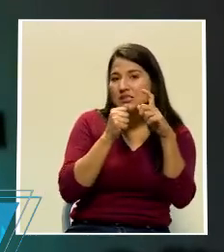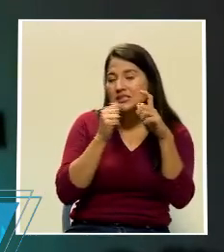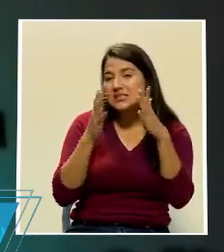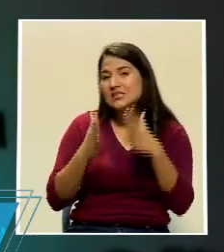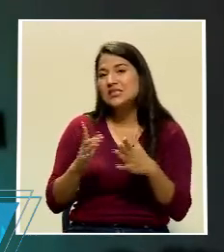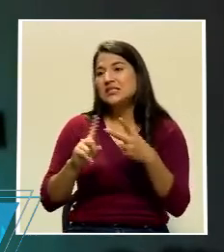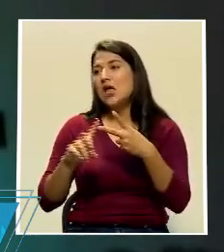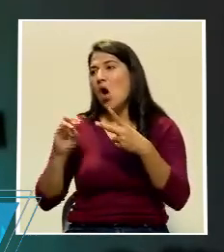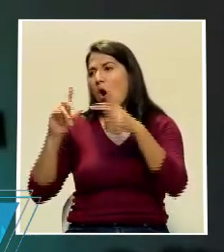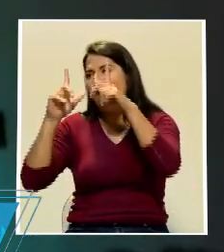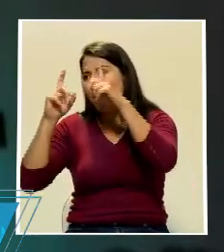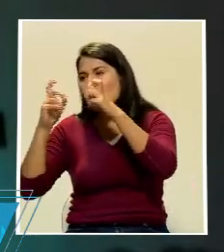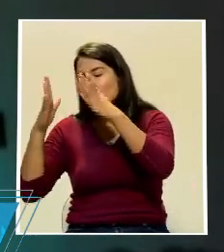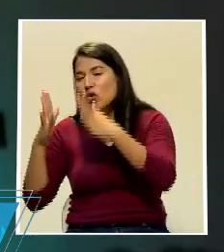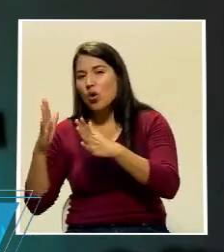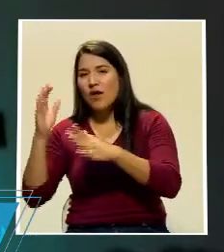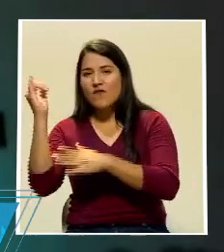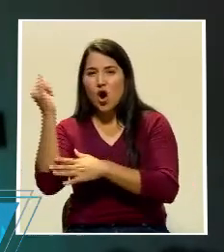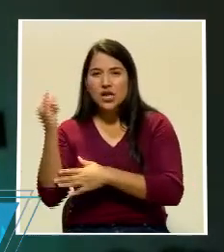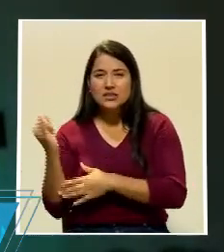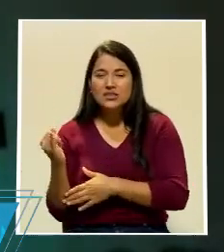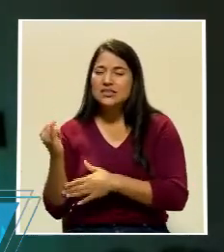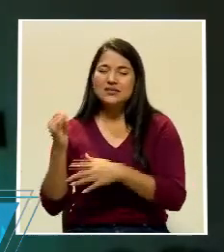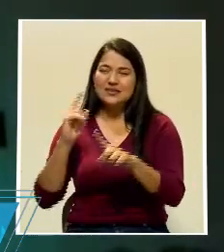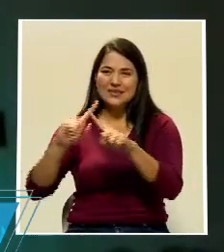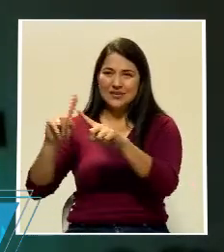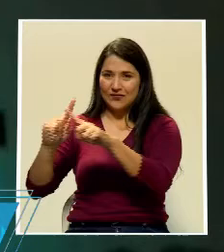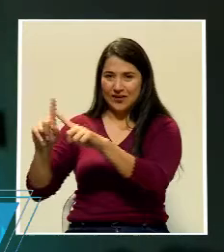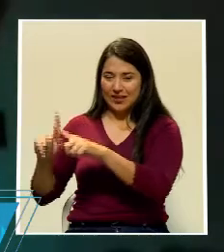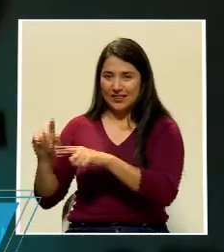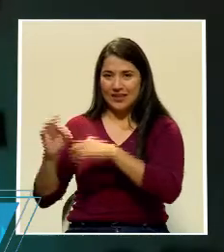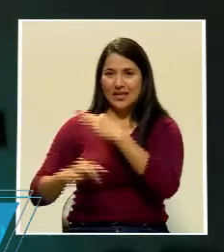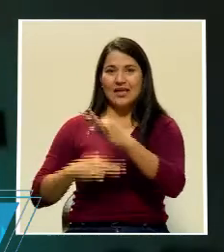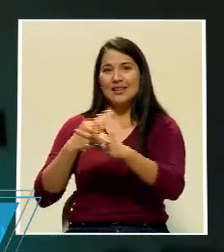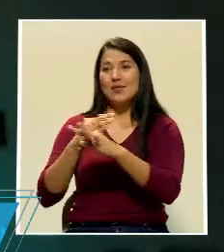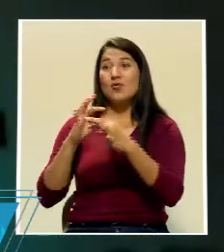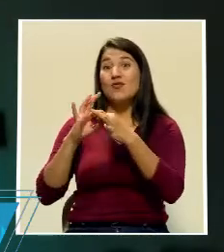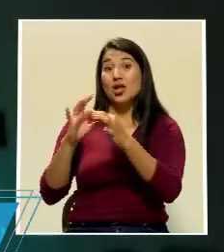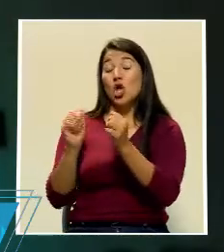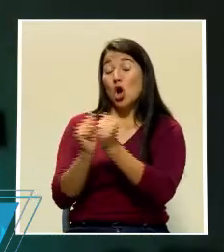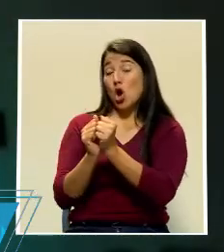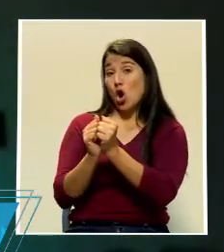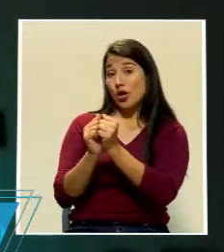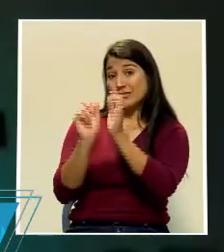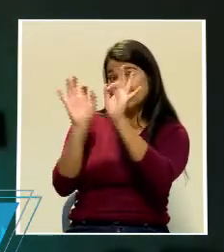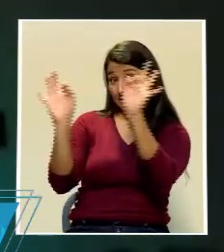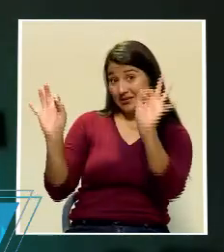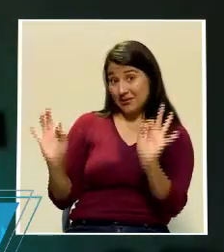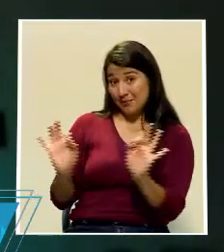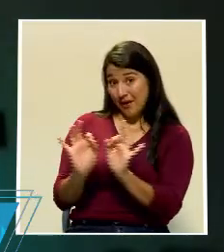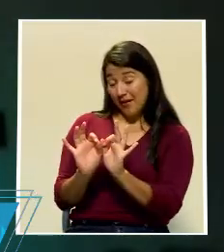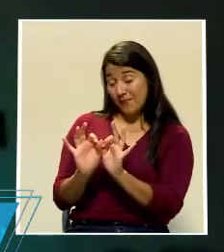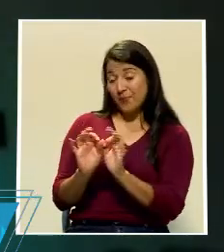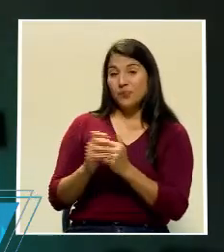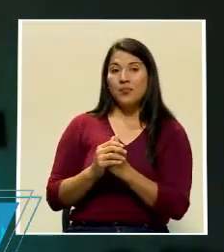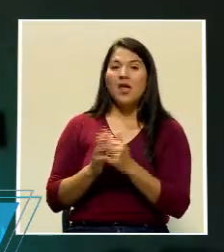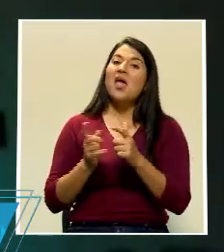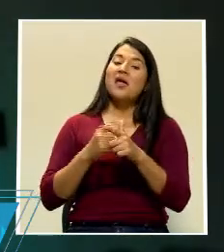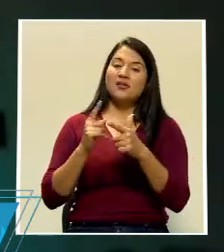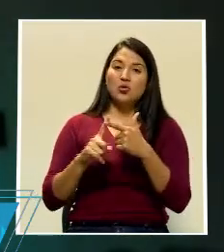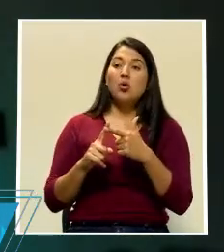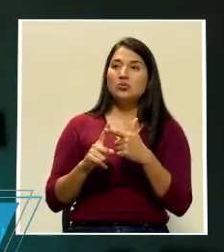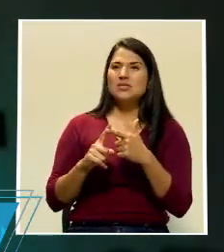fotógrafo artístico, contemporáneo, dentro de los diferentes géneros que se pueden dar con el trabajo de la imagen. Entonces, es como un